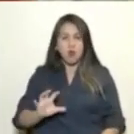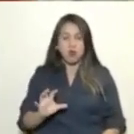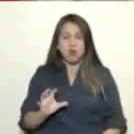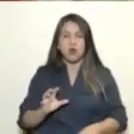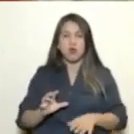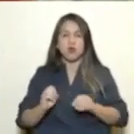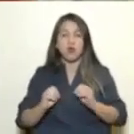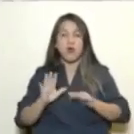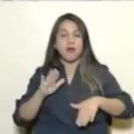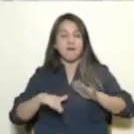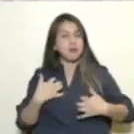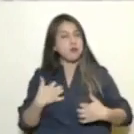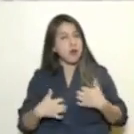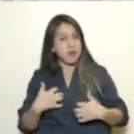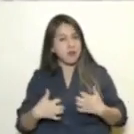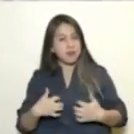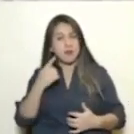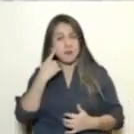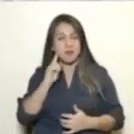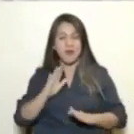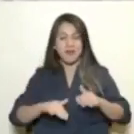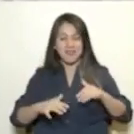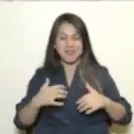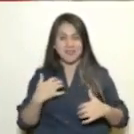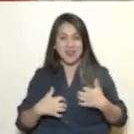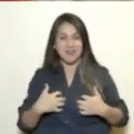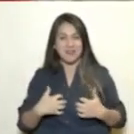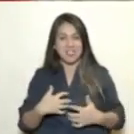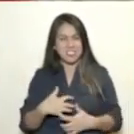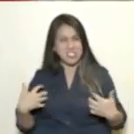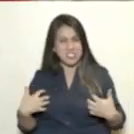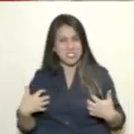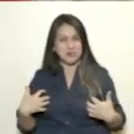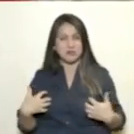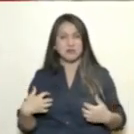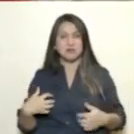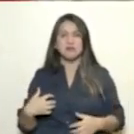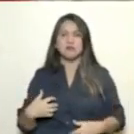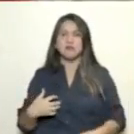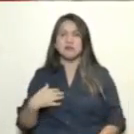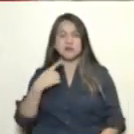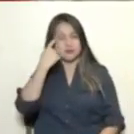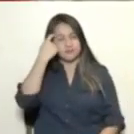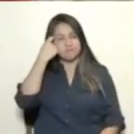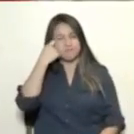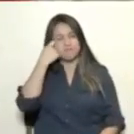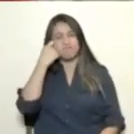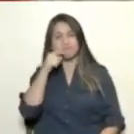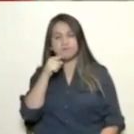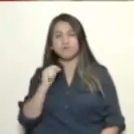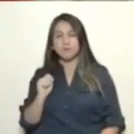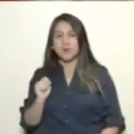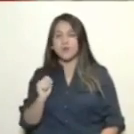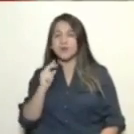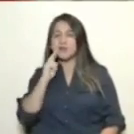a veces es molestia, pero a veces es directamente rabia, ira, incluso